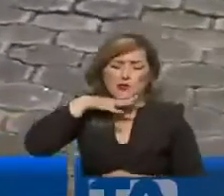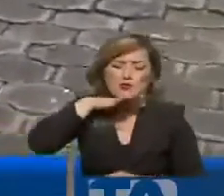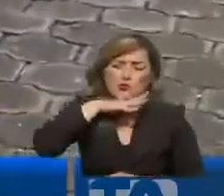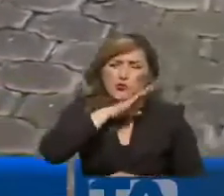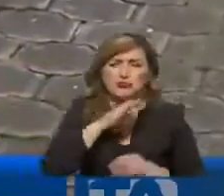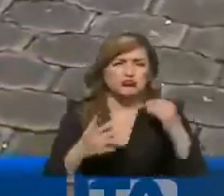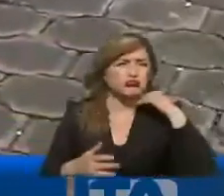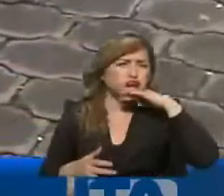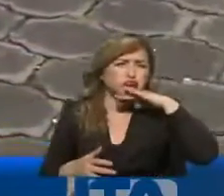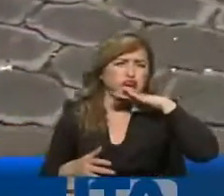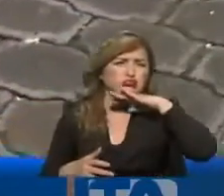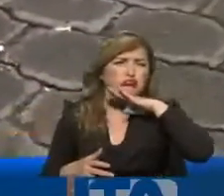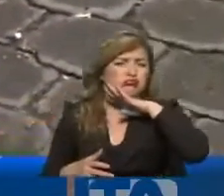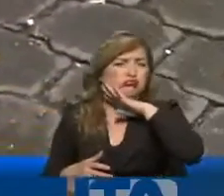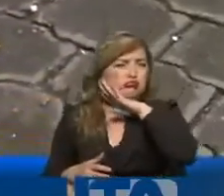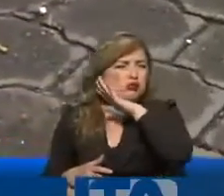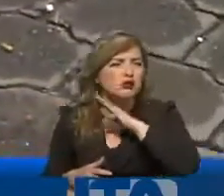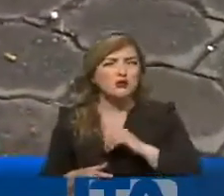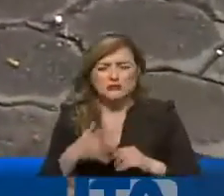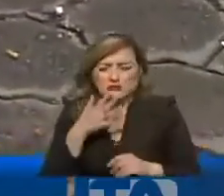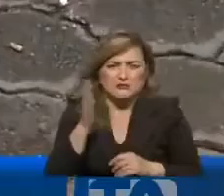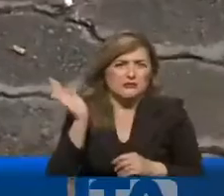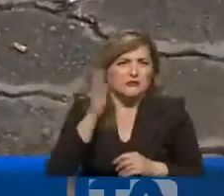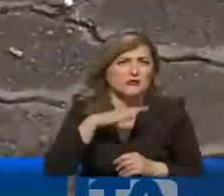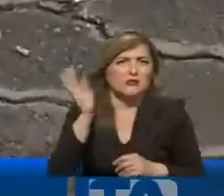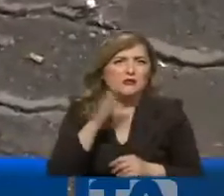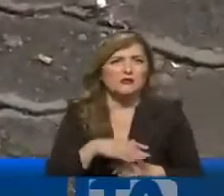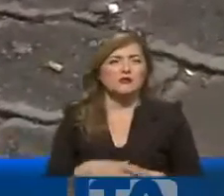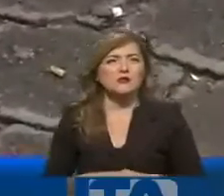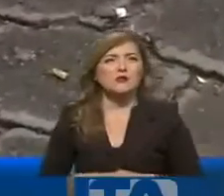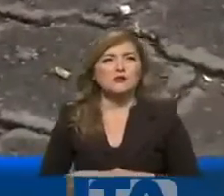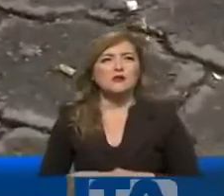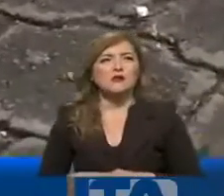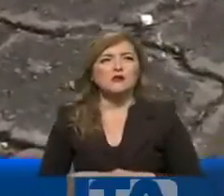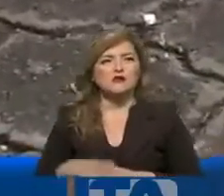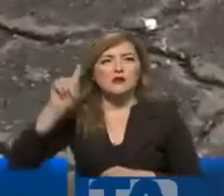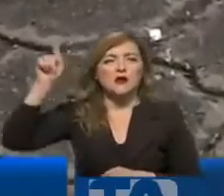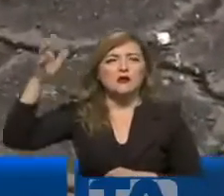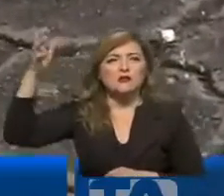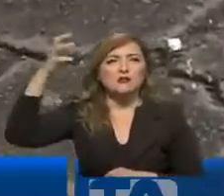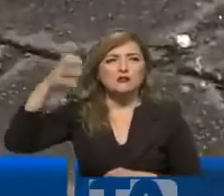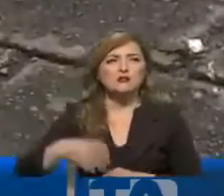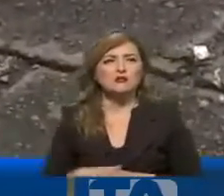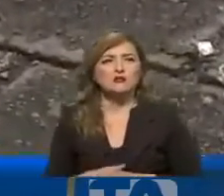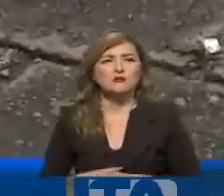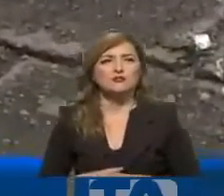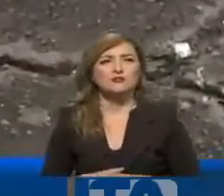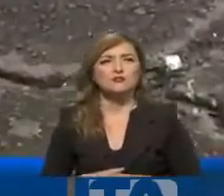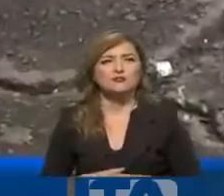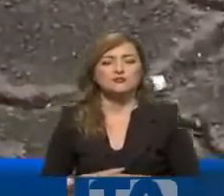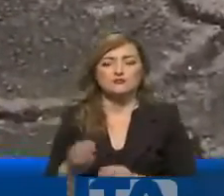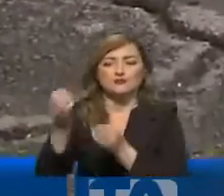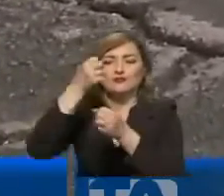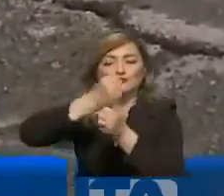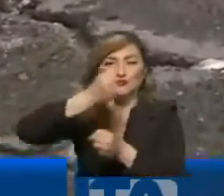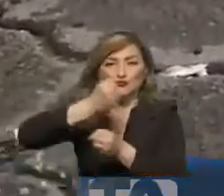incluso, tienen olores muy, muy, muy feos, sobre todo cuando sale el sol. Para que nos cuente un poco más sobre el trabajo que